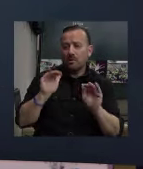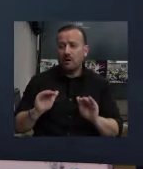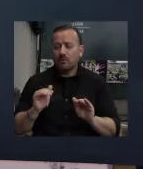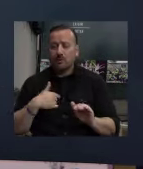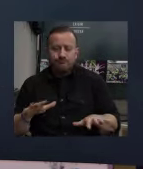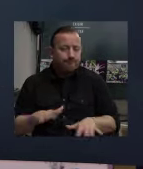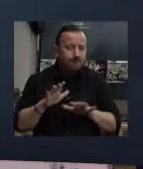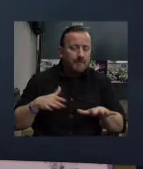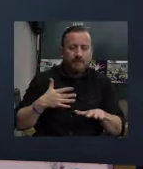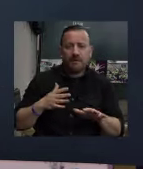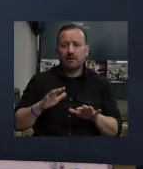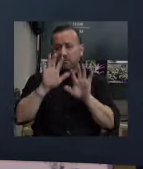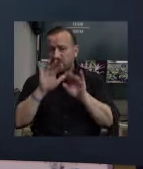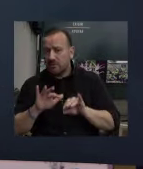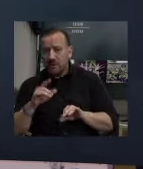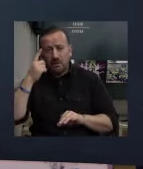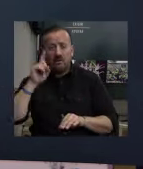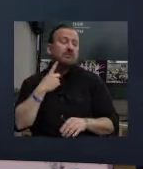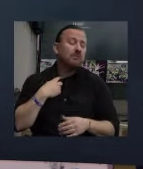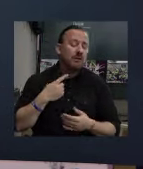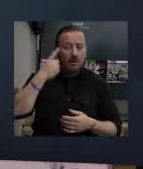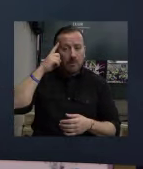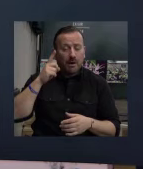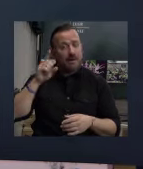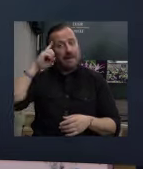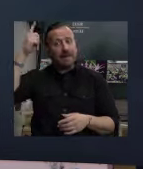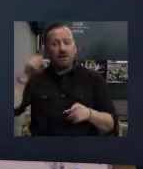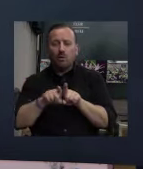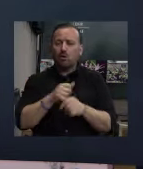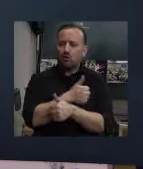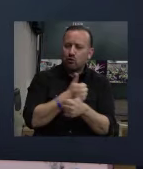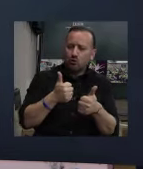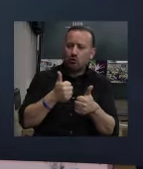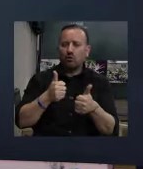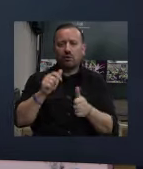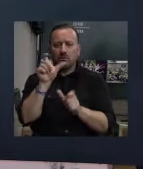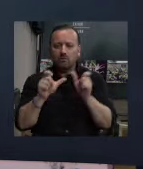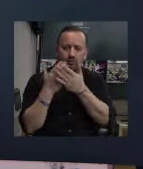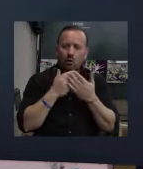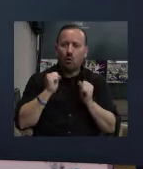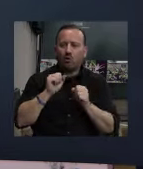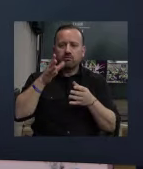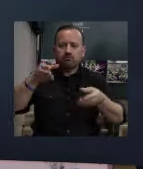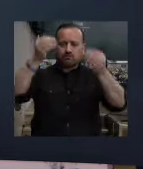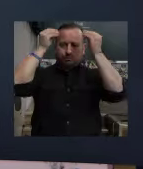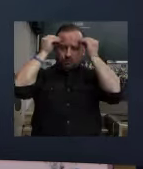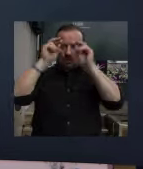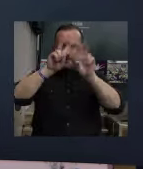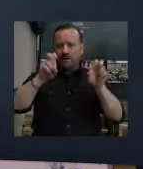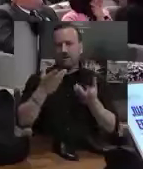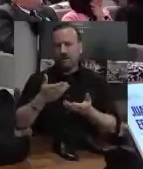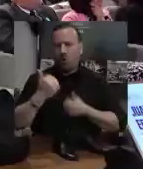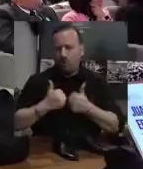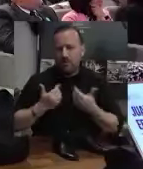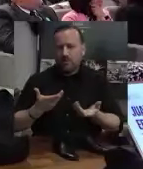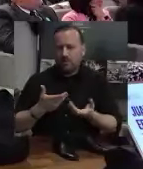actitudes ni los mismos intereses pero el desde es que todos los alumnos pueden integrar estas competencias Y esto es algo importante no solo desde la perspectiva de